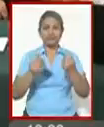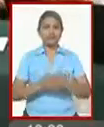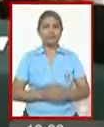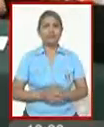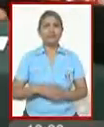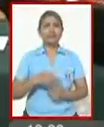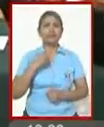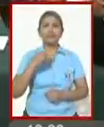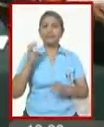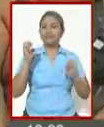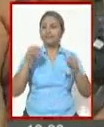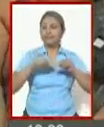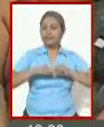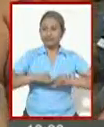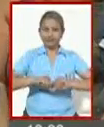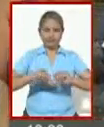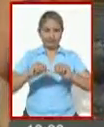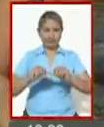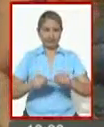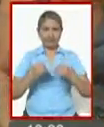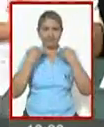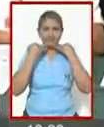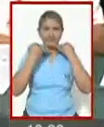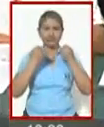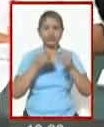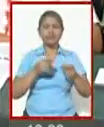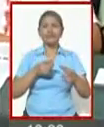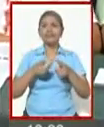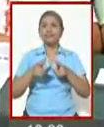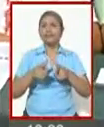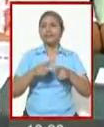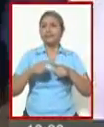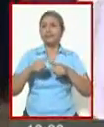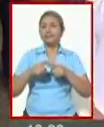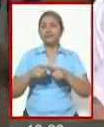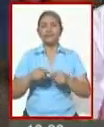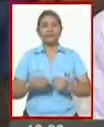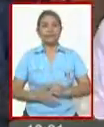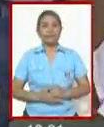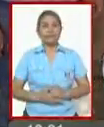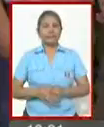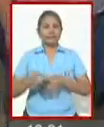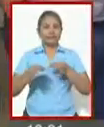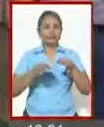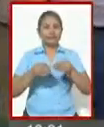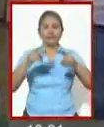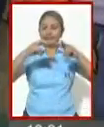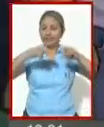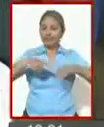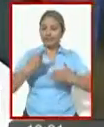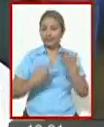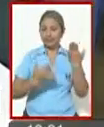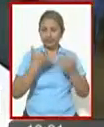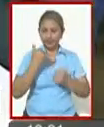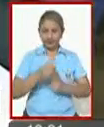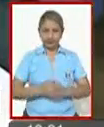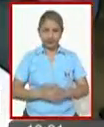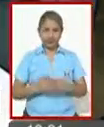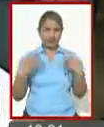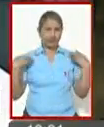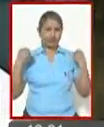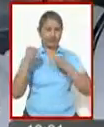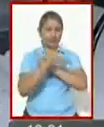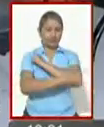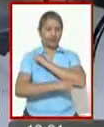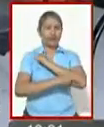El estado de emergencia continúa, así lo señalaron los dirigentes del Colegio Médico, quienes esperan analizar la situación de la salud a